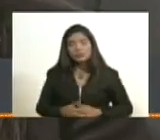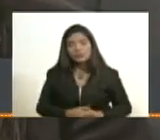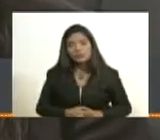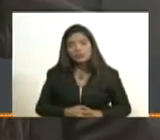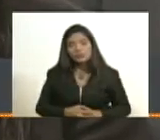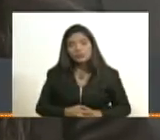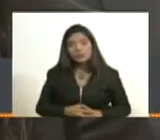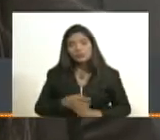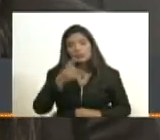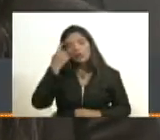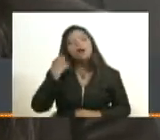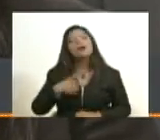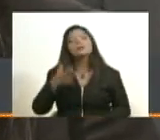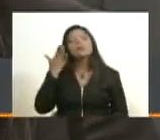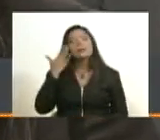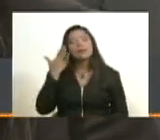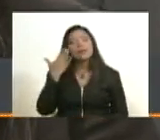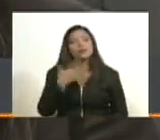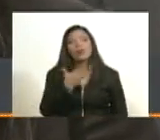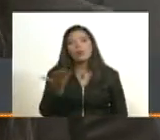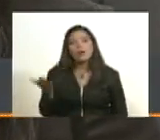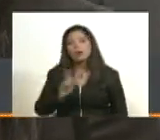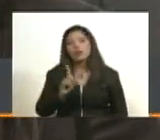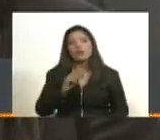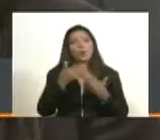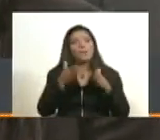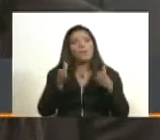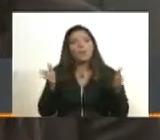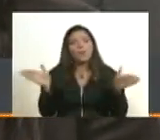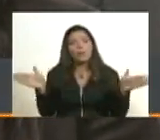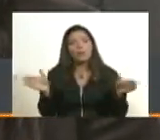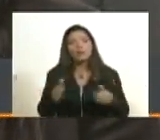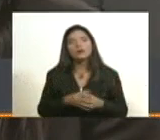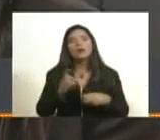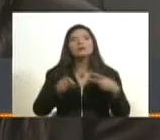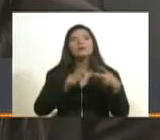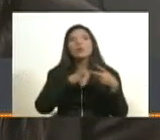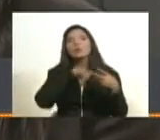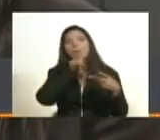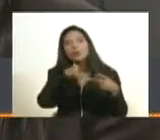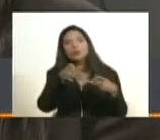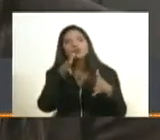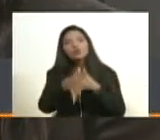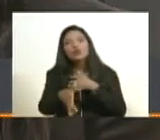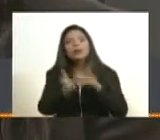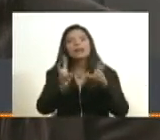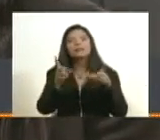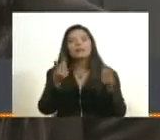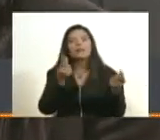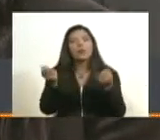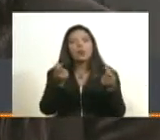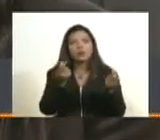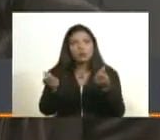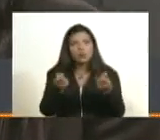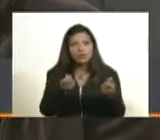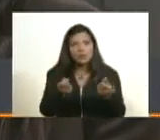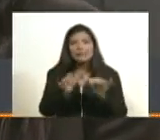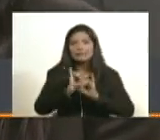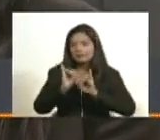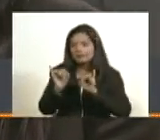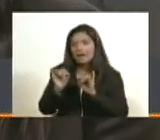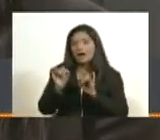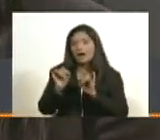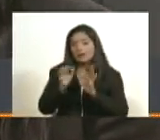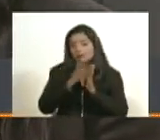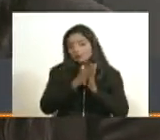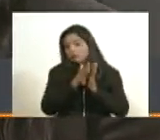a sabiendo de que no sería popular. Mi segunda pregunta tiene que ver con el tema económico. Ya pasó el primer semestre